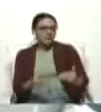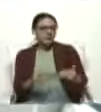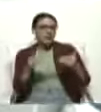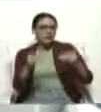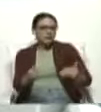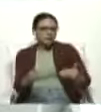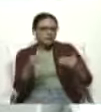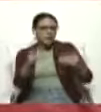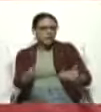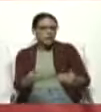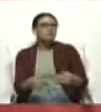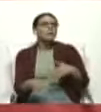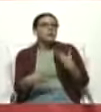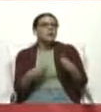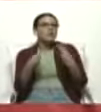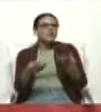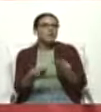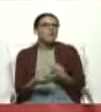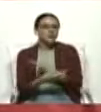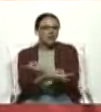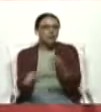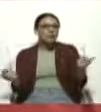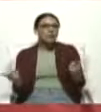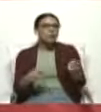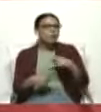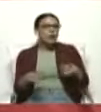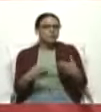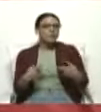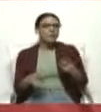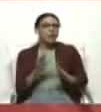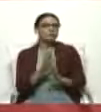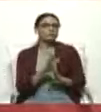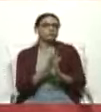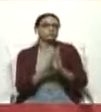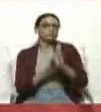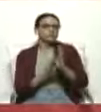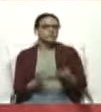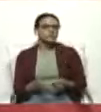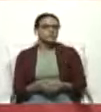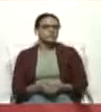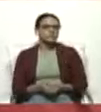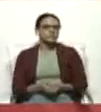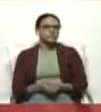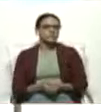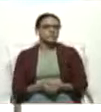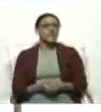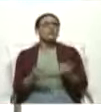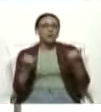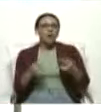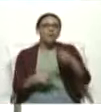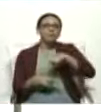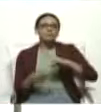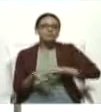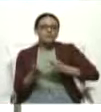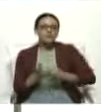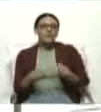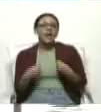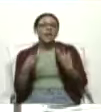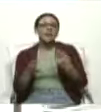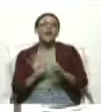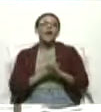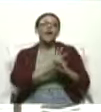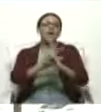tipo de tareas de justicia de calle, y ha marcado un precedente importante en toda América